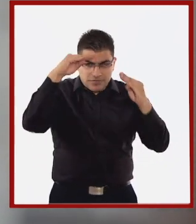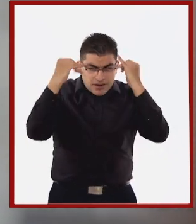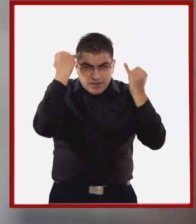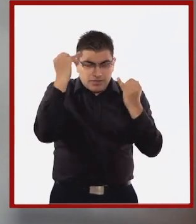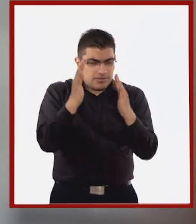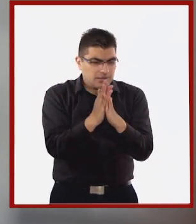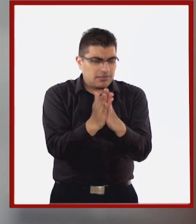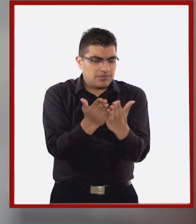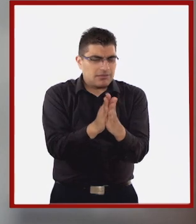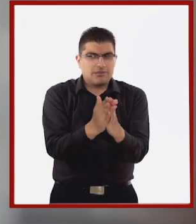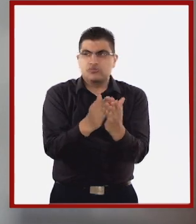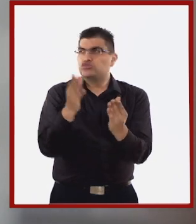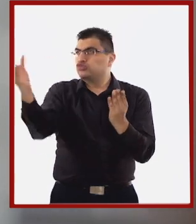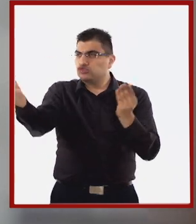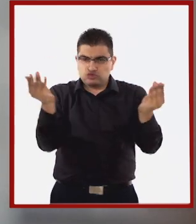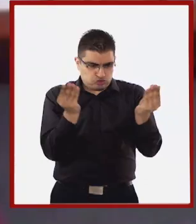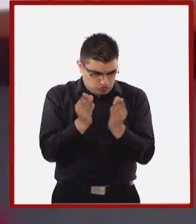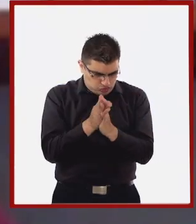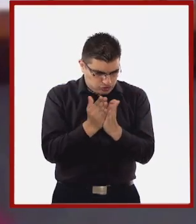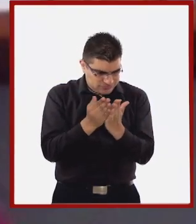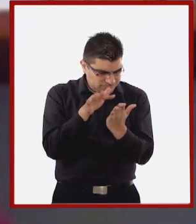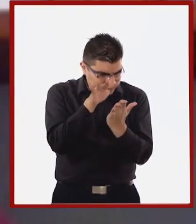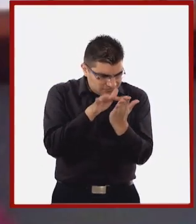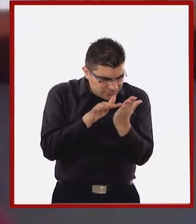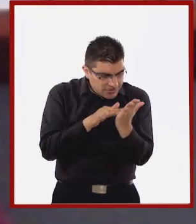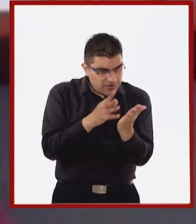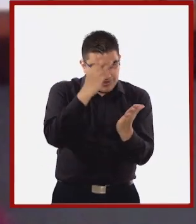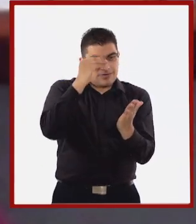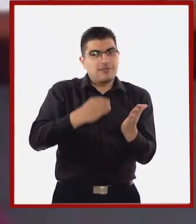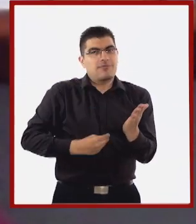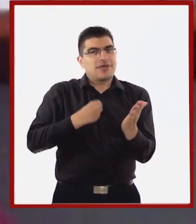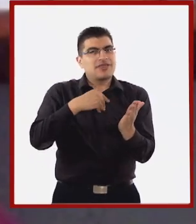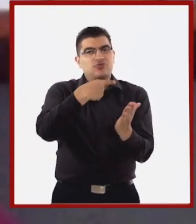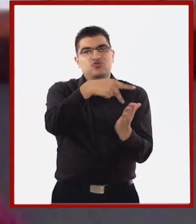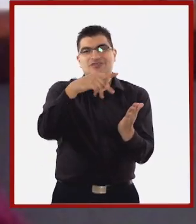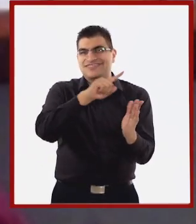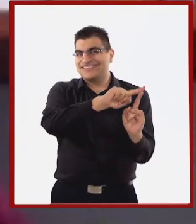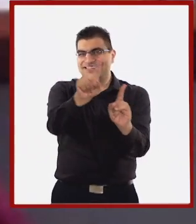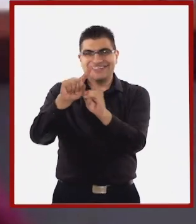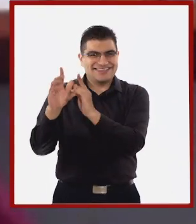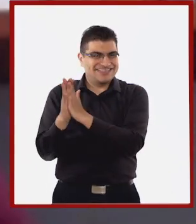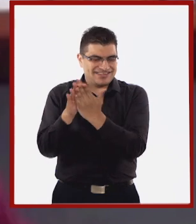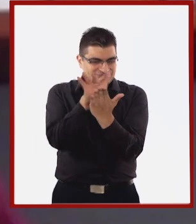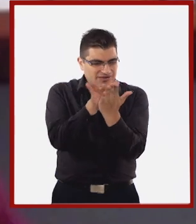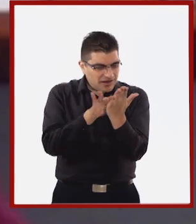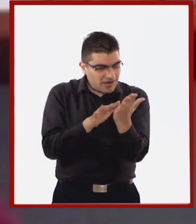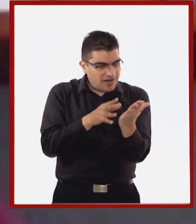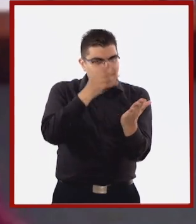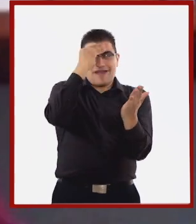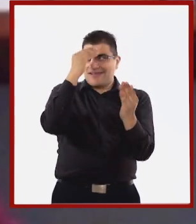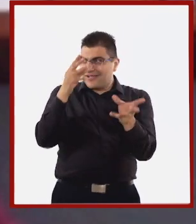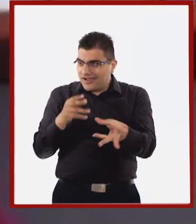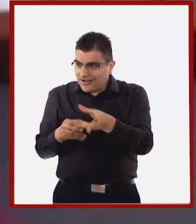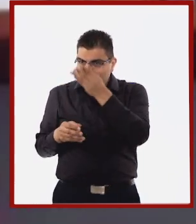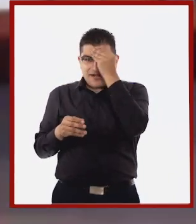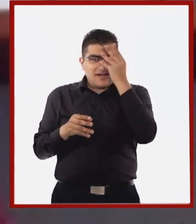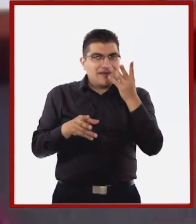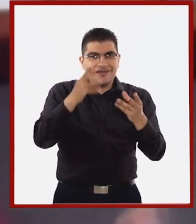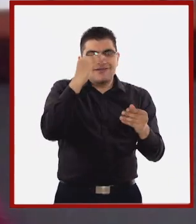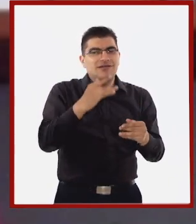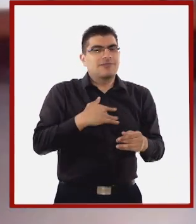en nuestra vivencia de los libros o de los textos, igual que pensamos en, no sé,